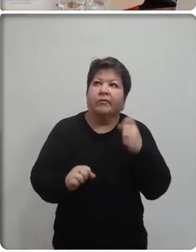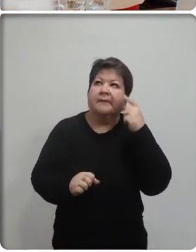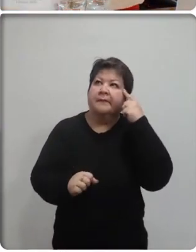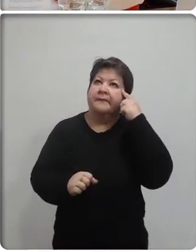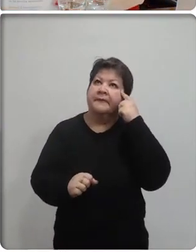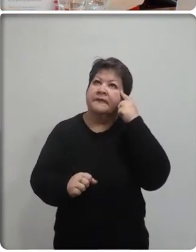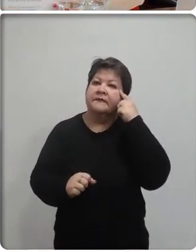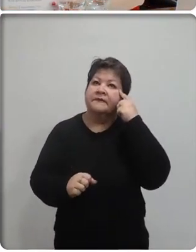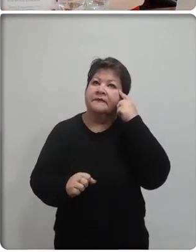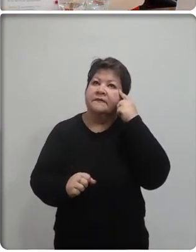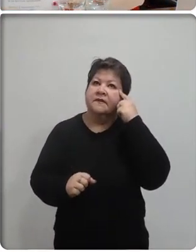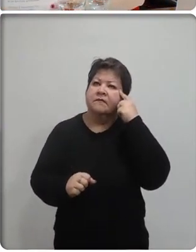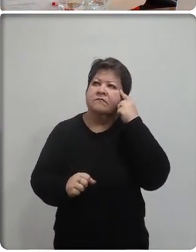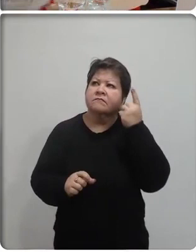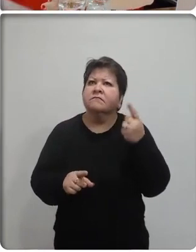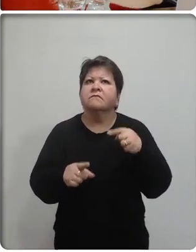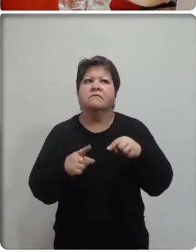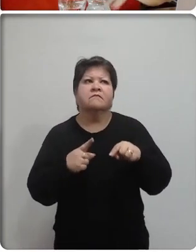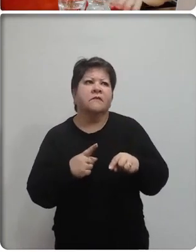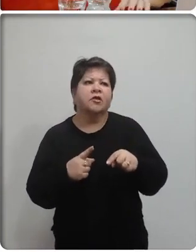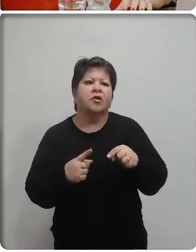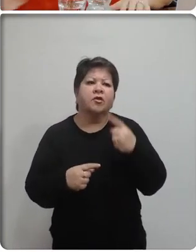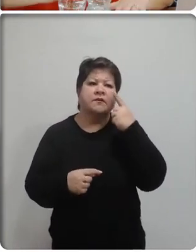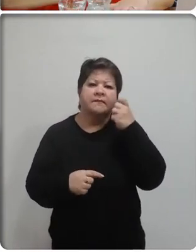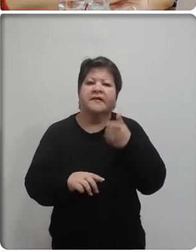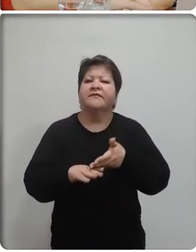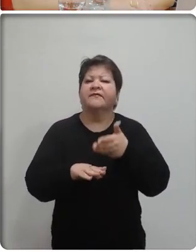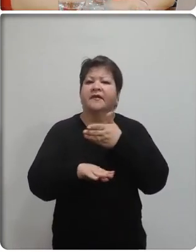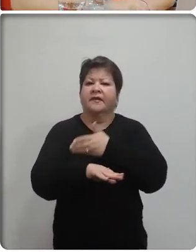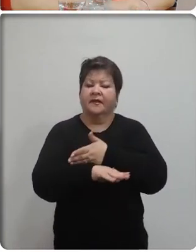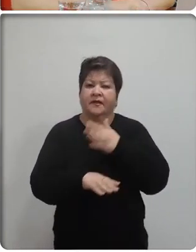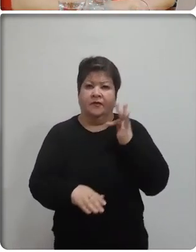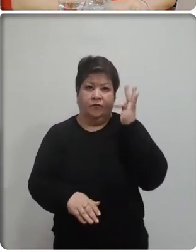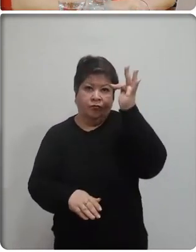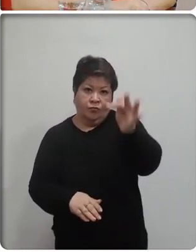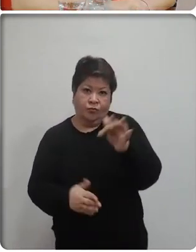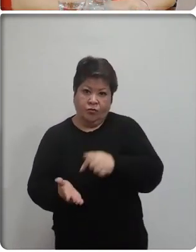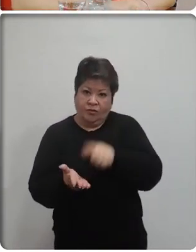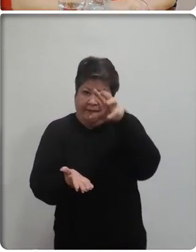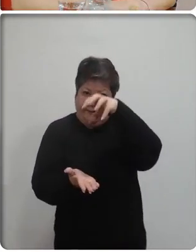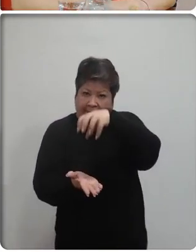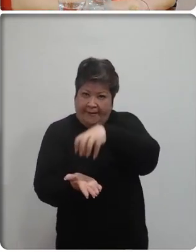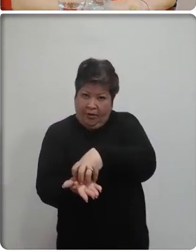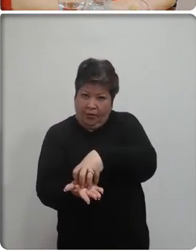pensar, pero lo que está previsto es que este futuro centro